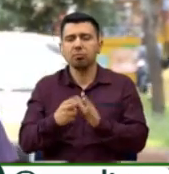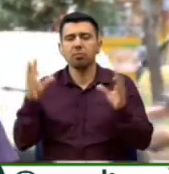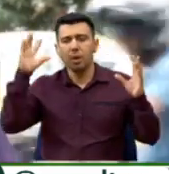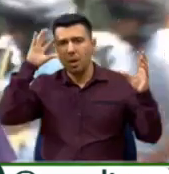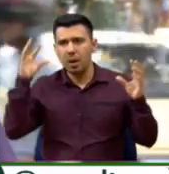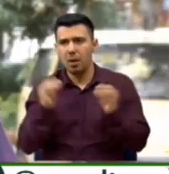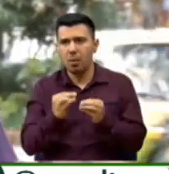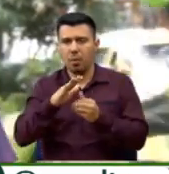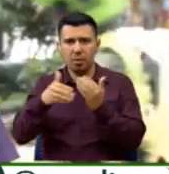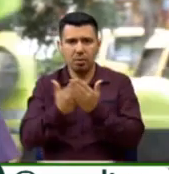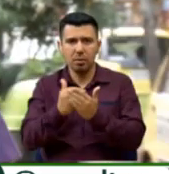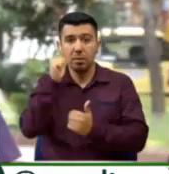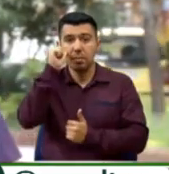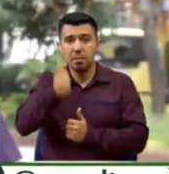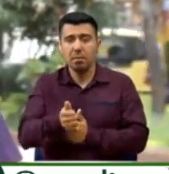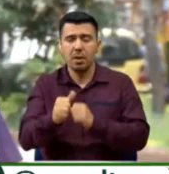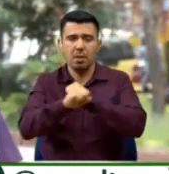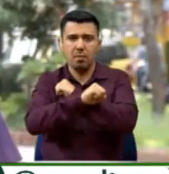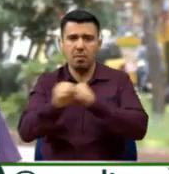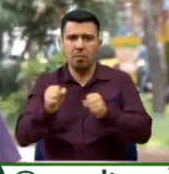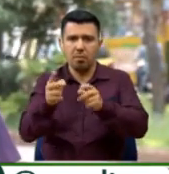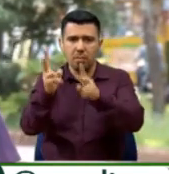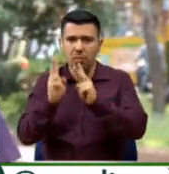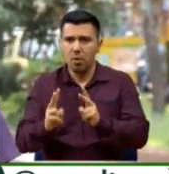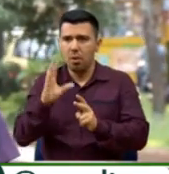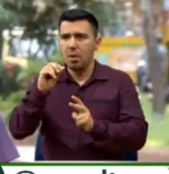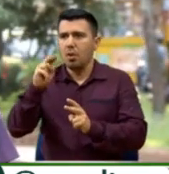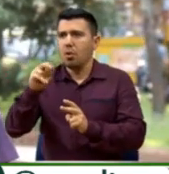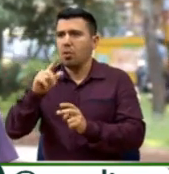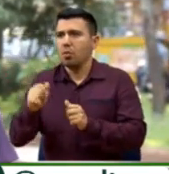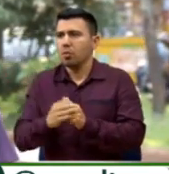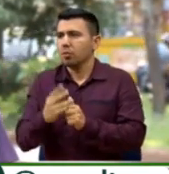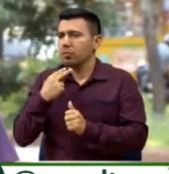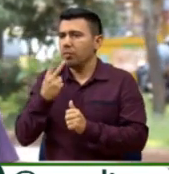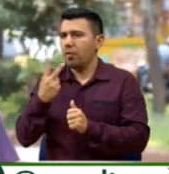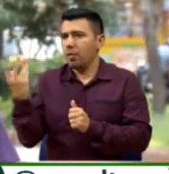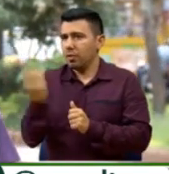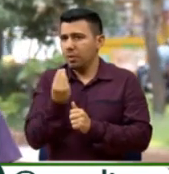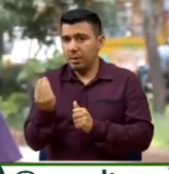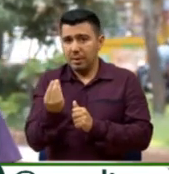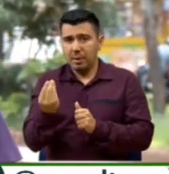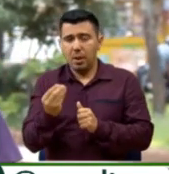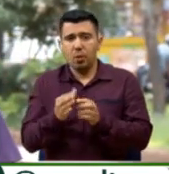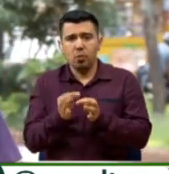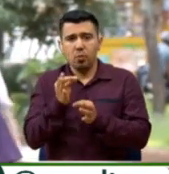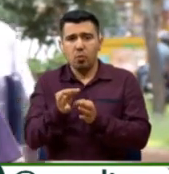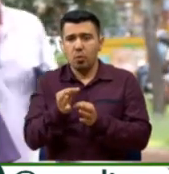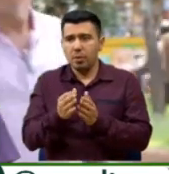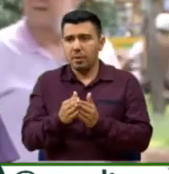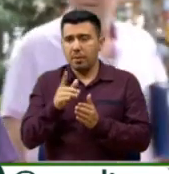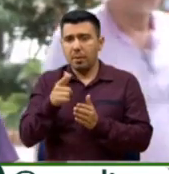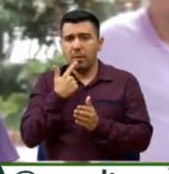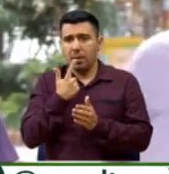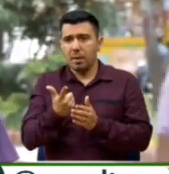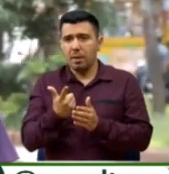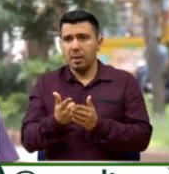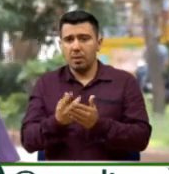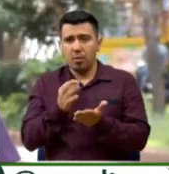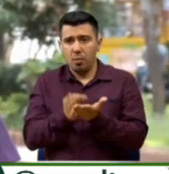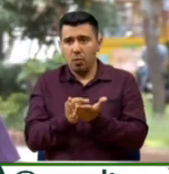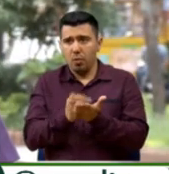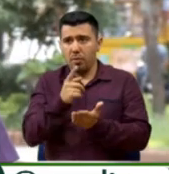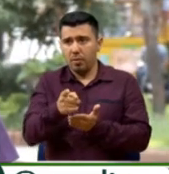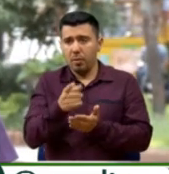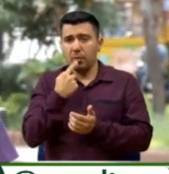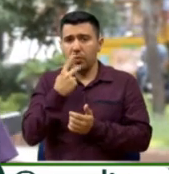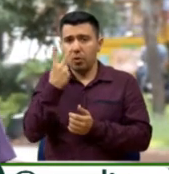preparado para la implosión de mañana en el puente de Conucos. Voceros de la administración municipal han advertido que dos conjuntos residenciales